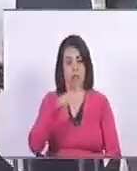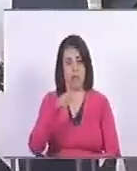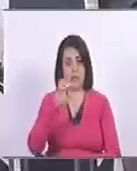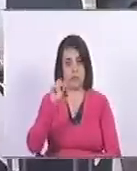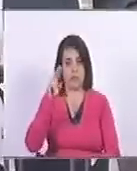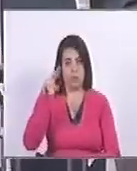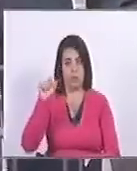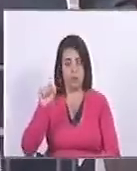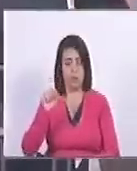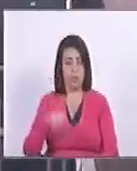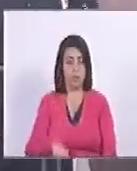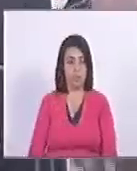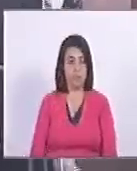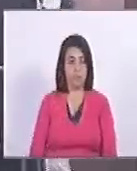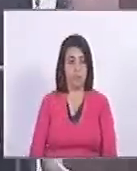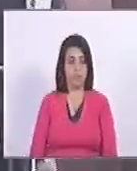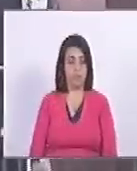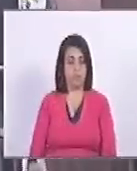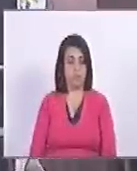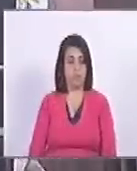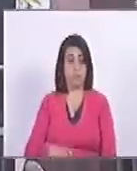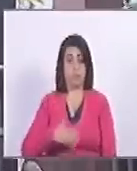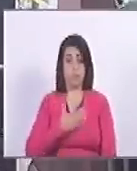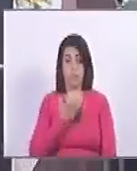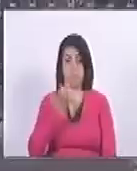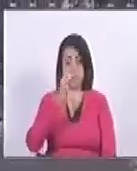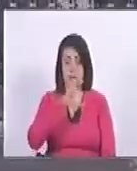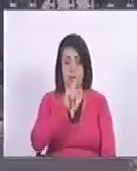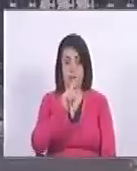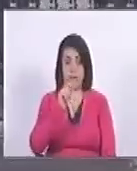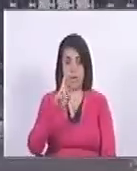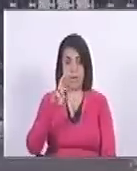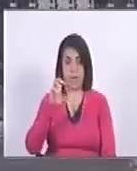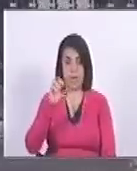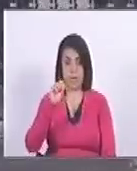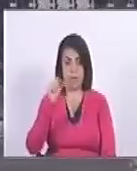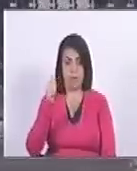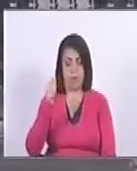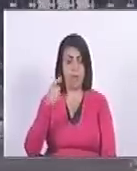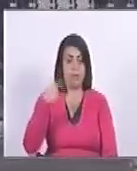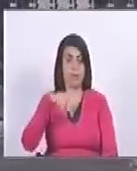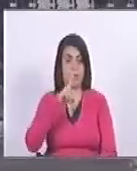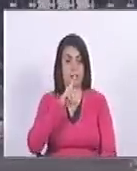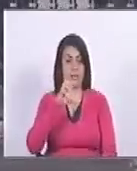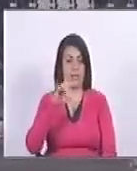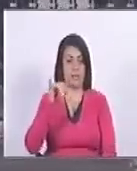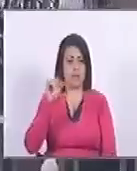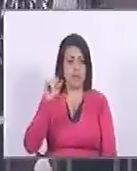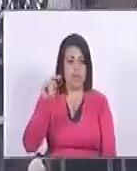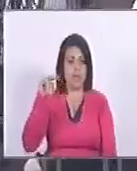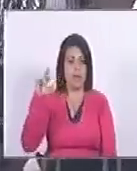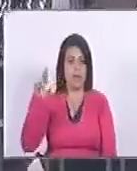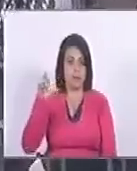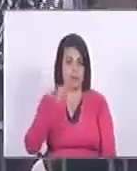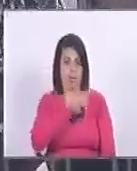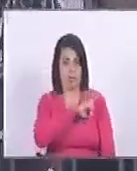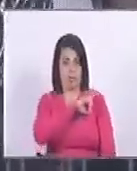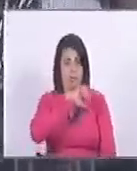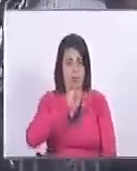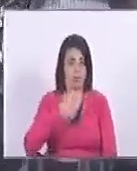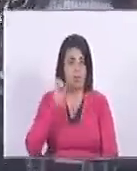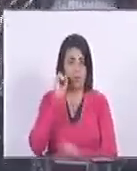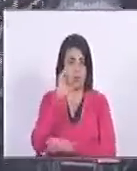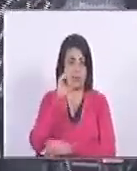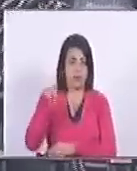orfeonista. Coro de Ópera de Teresa Carreño, de Yanira Pérez, directora. Coral de la